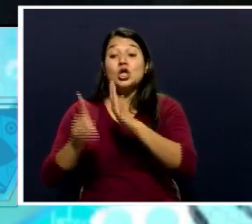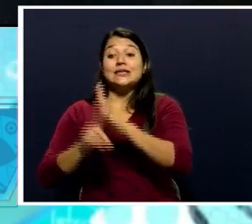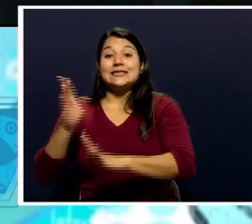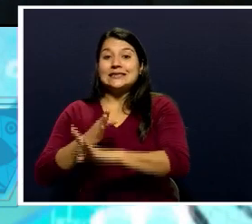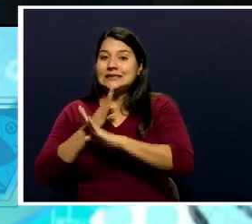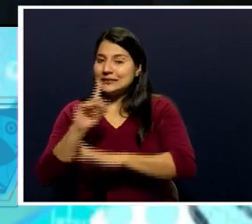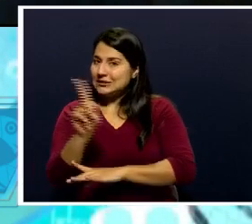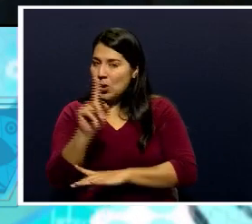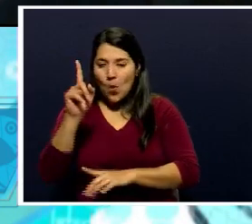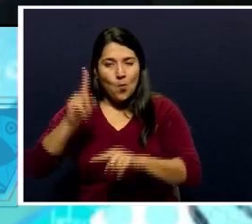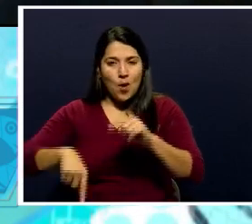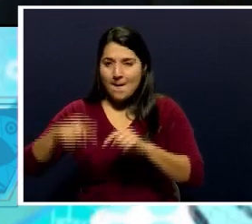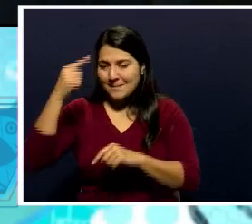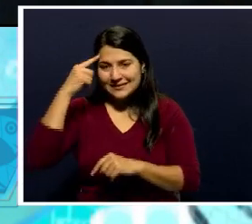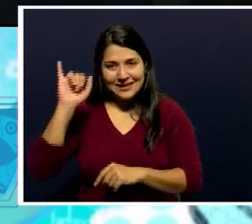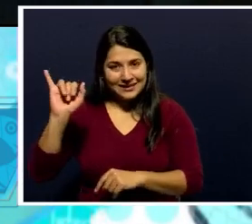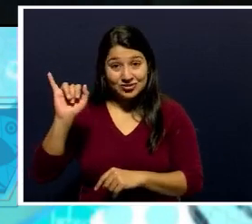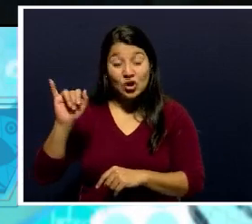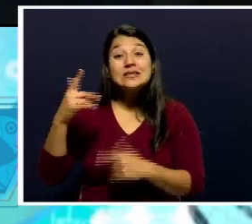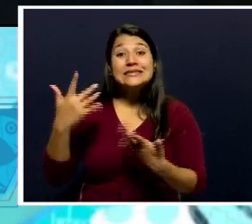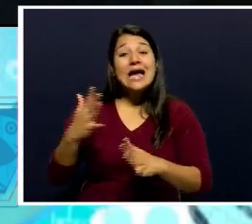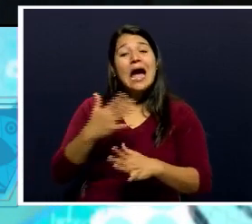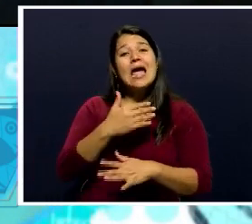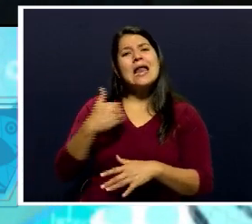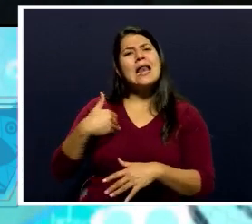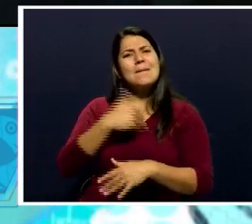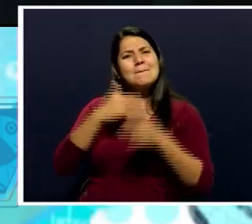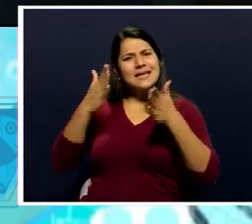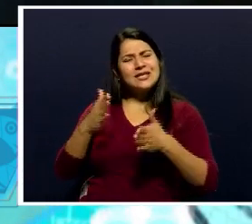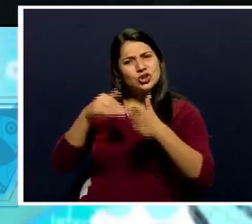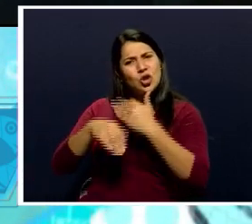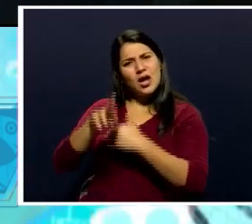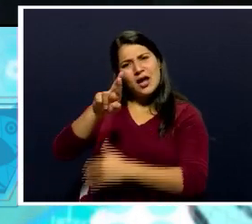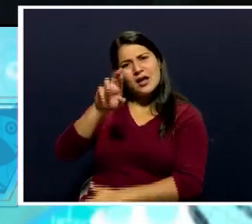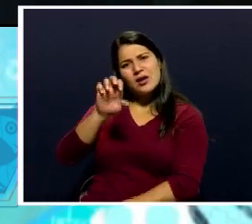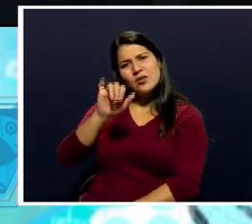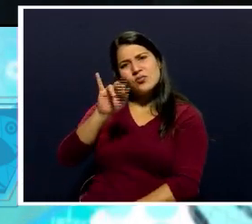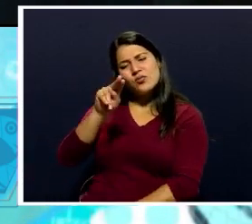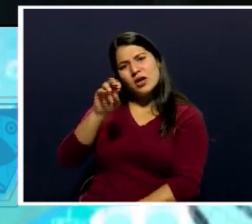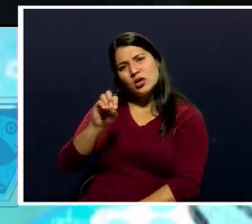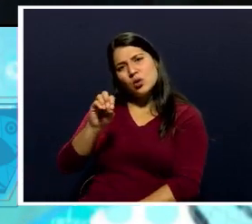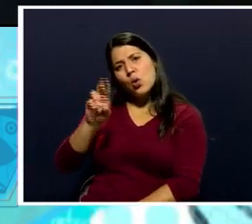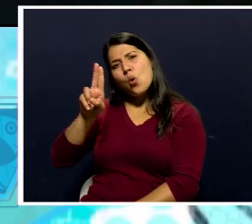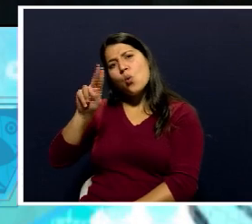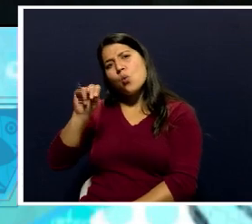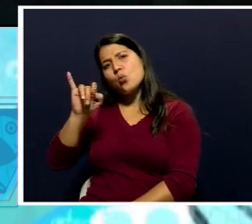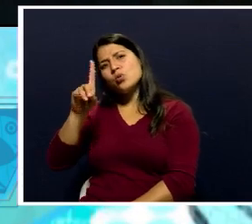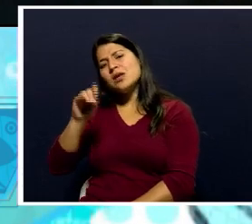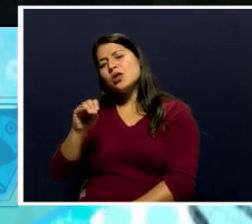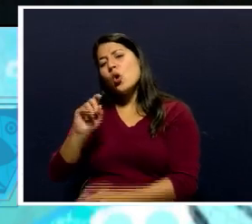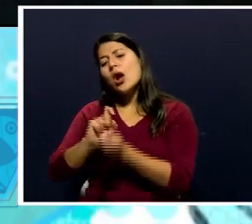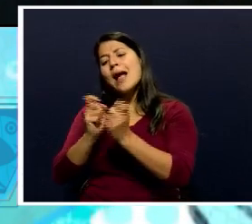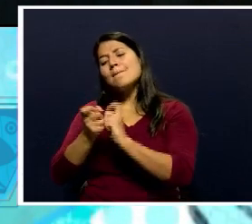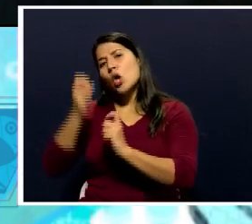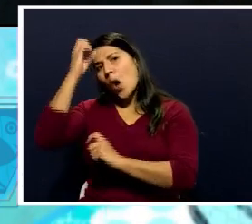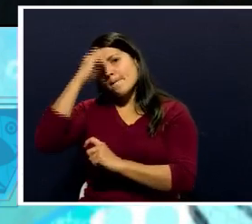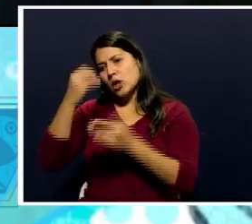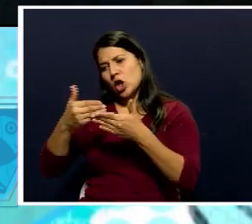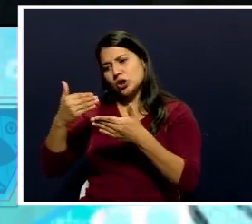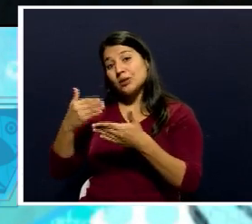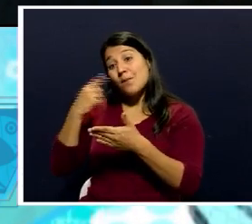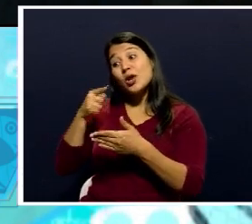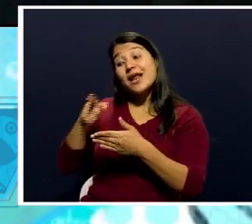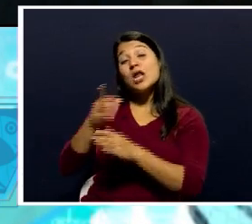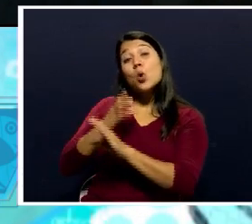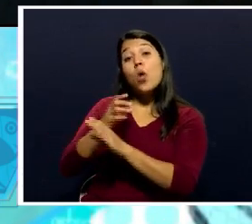ministro del Reino Unido tuvo que cambiar de opinión después de que se vio entre la vida y la muerte en una unidad de cuidados intensivos hace poco.